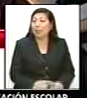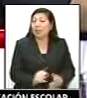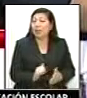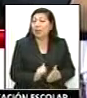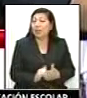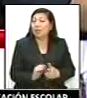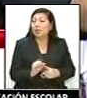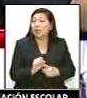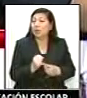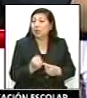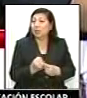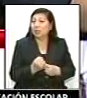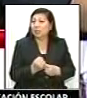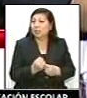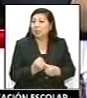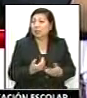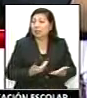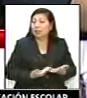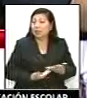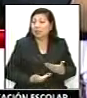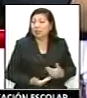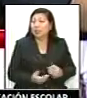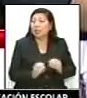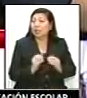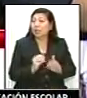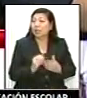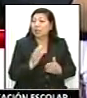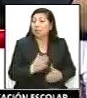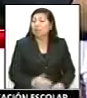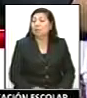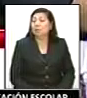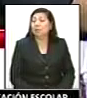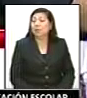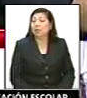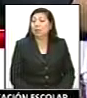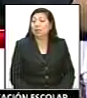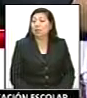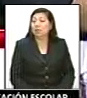la sociedad y las circunstancias les demandan es